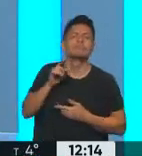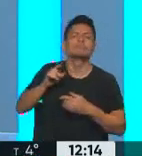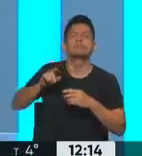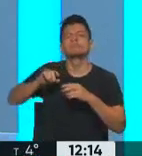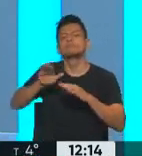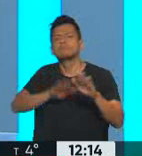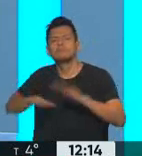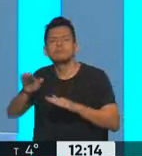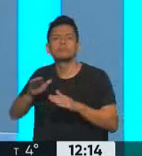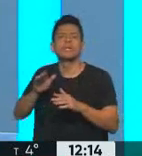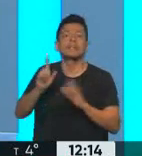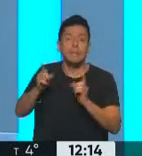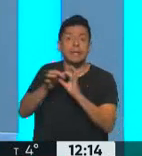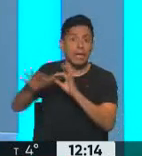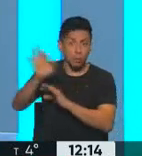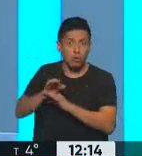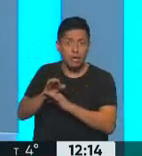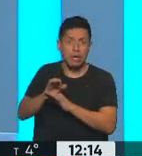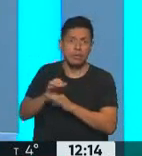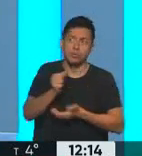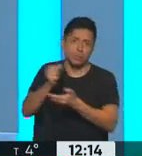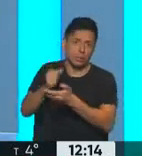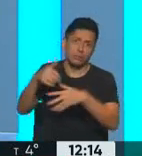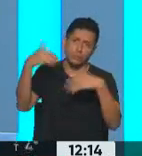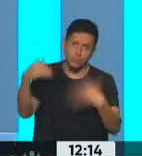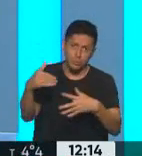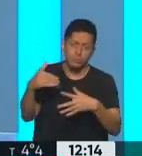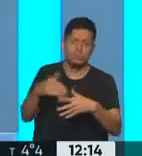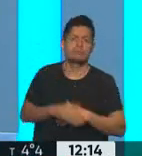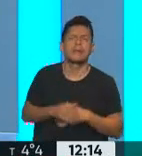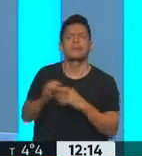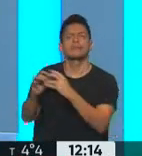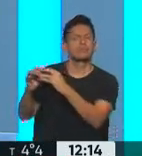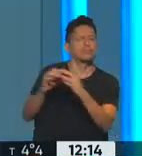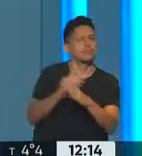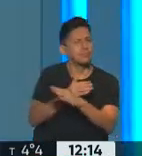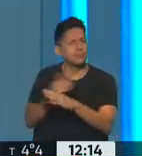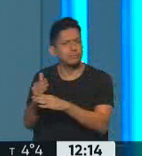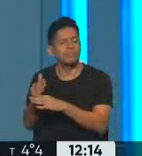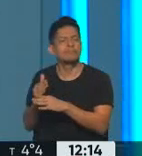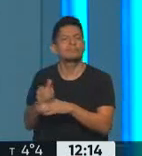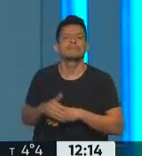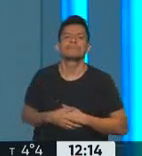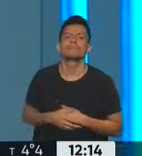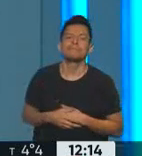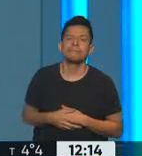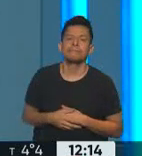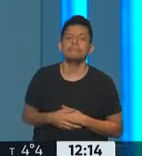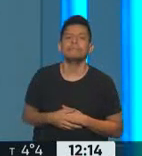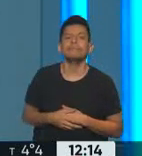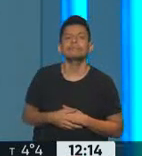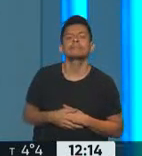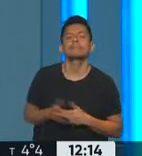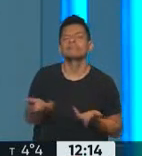hablar. Los subsidios de Europa han sido materia de discusión, debate. O economía proteccionista. Claro, a